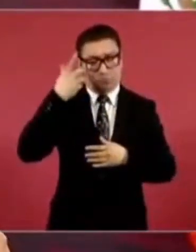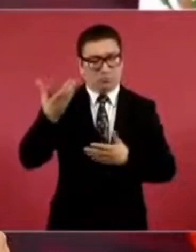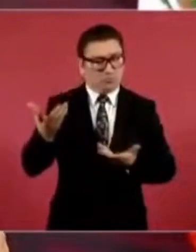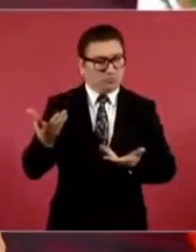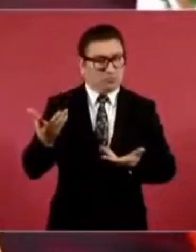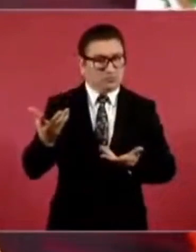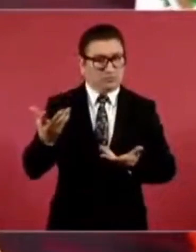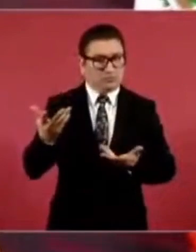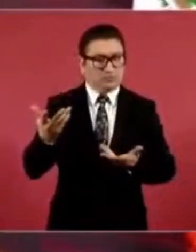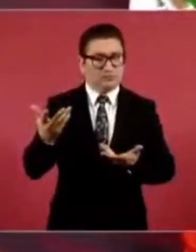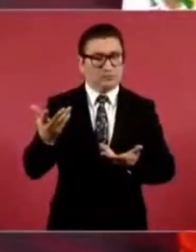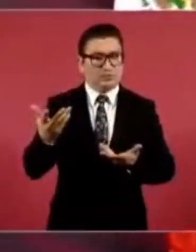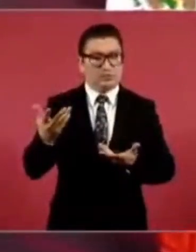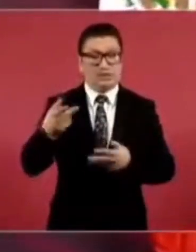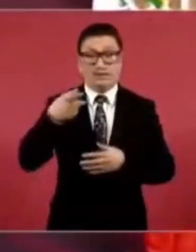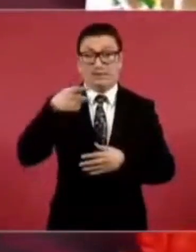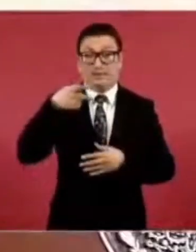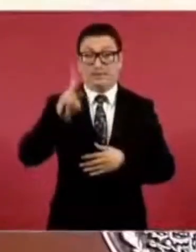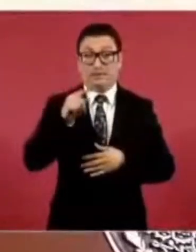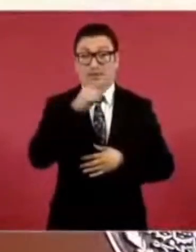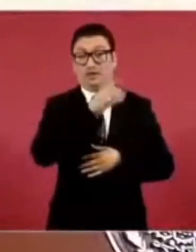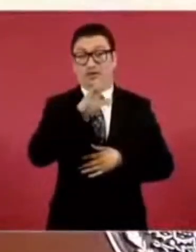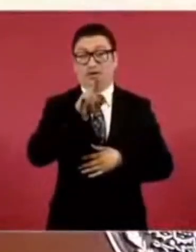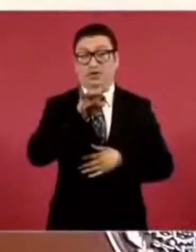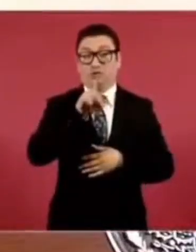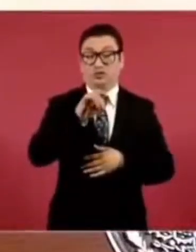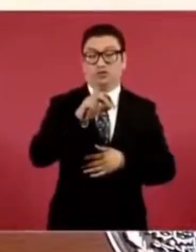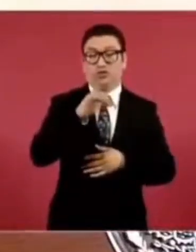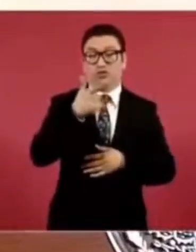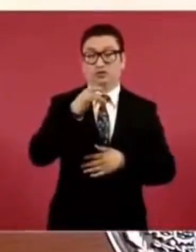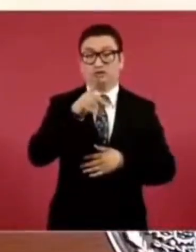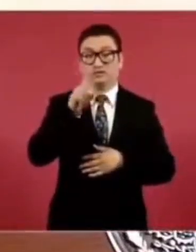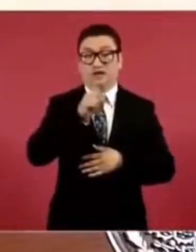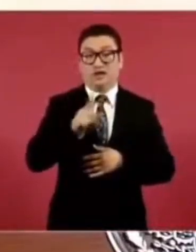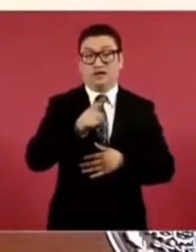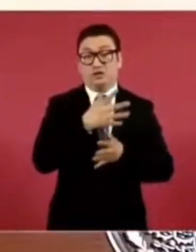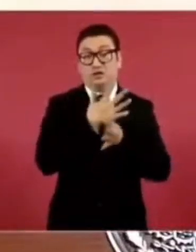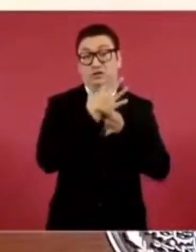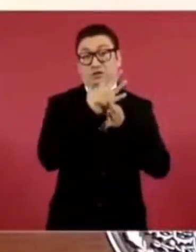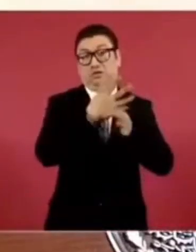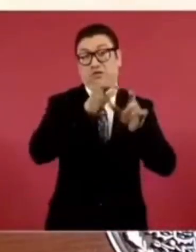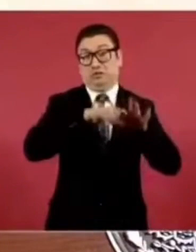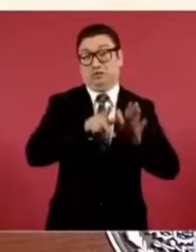pero ahí está Claudio X González diciendo, nunca ha ido Andrés Manuel